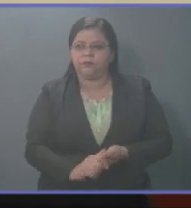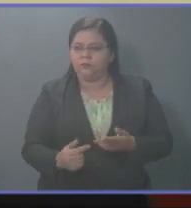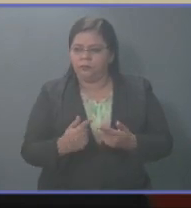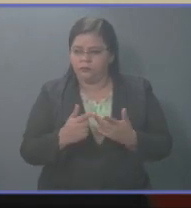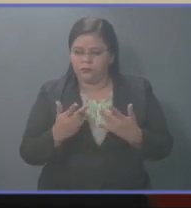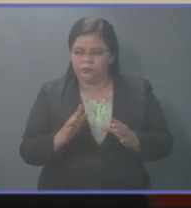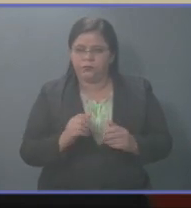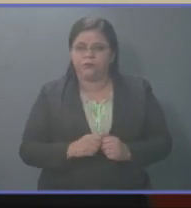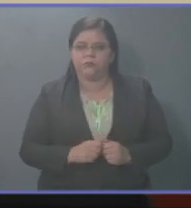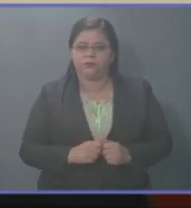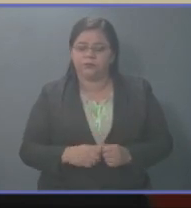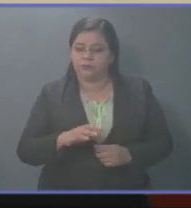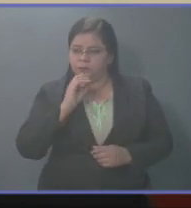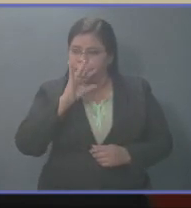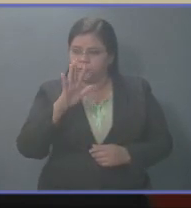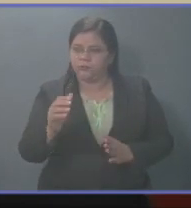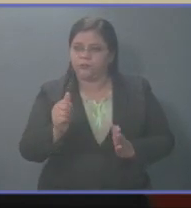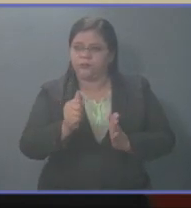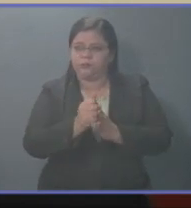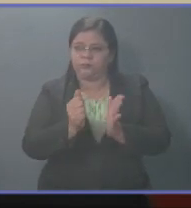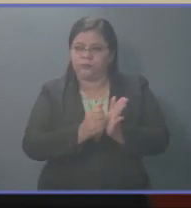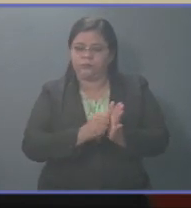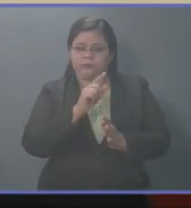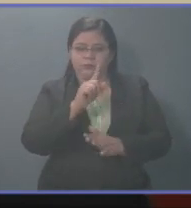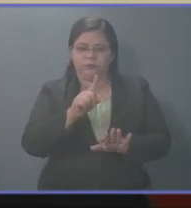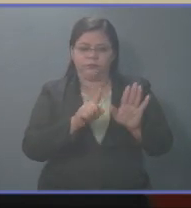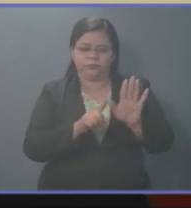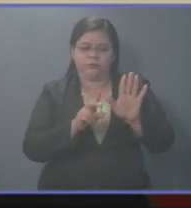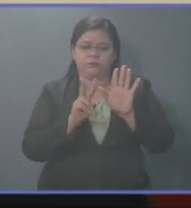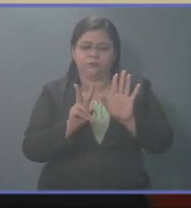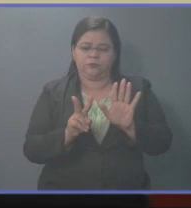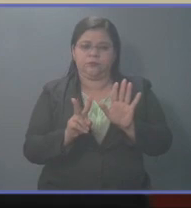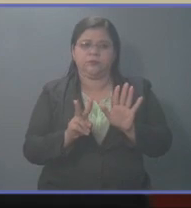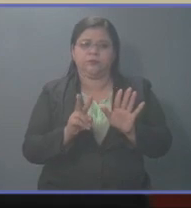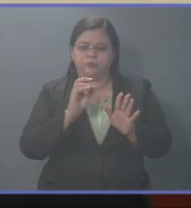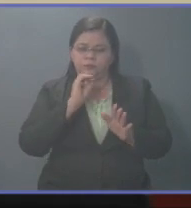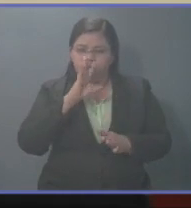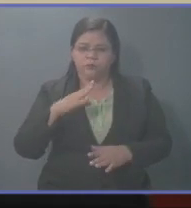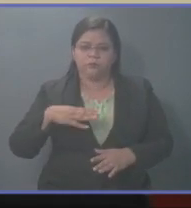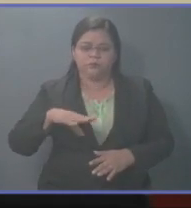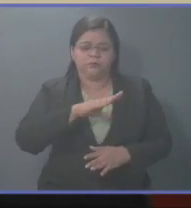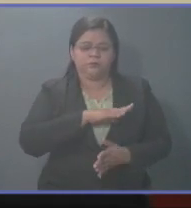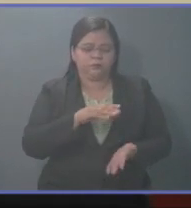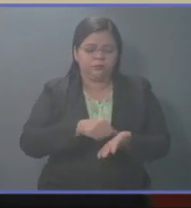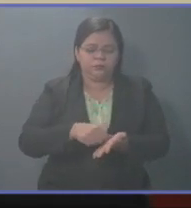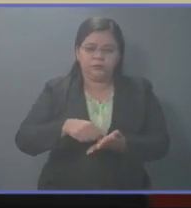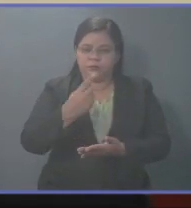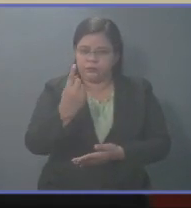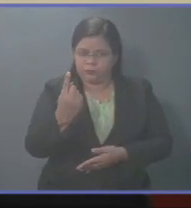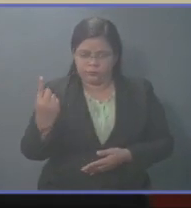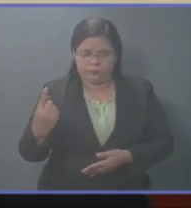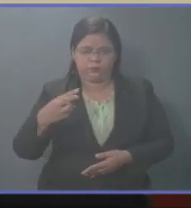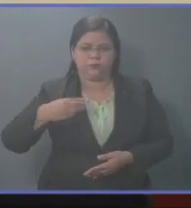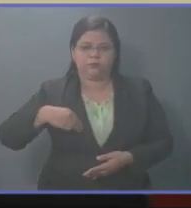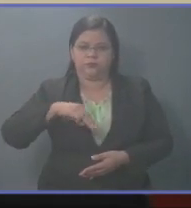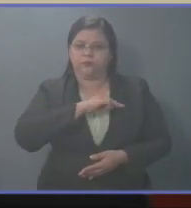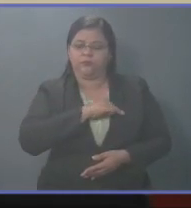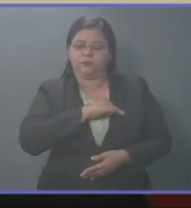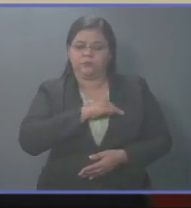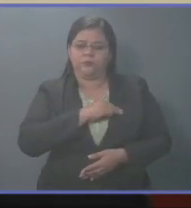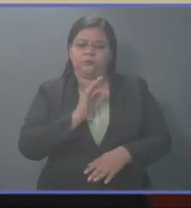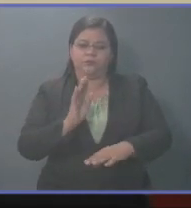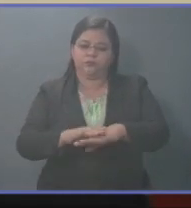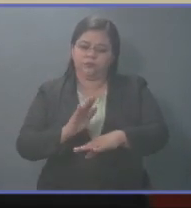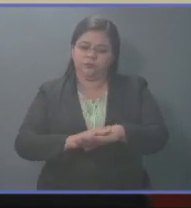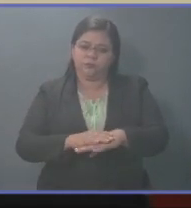literalmente señala: artículo 167 corresponde al Consejo de Ministros. 7.